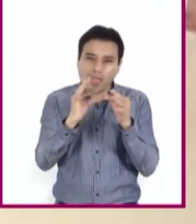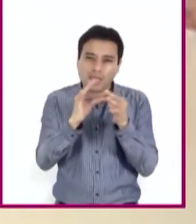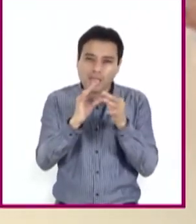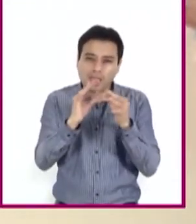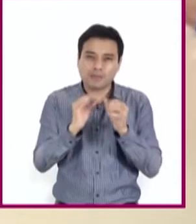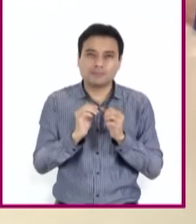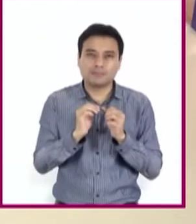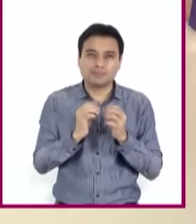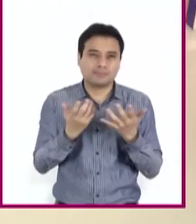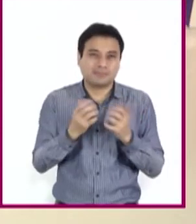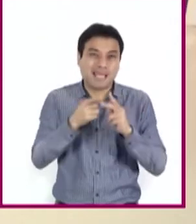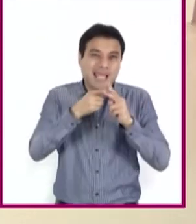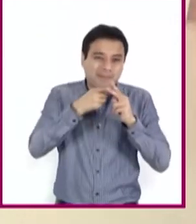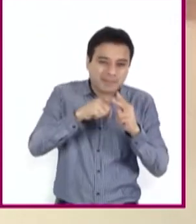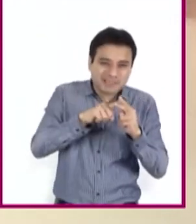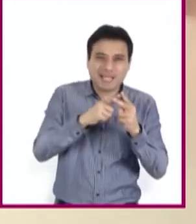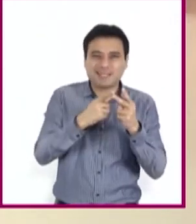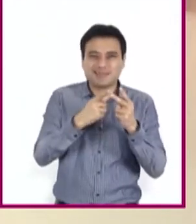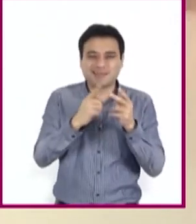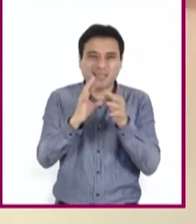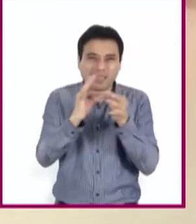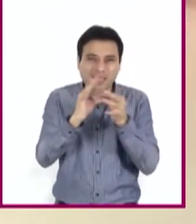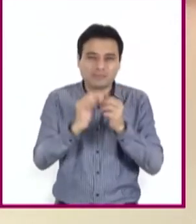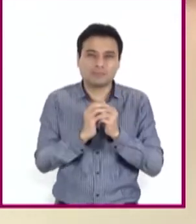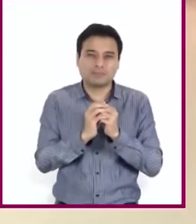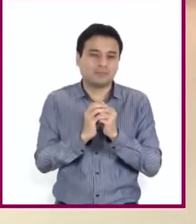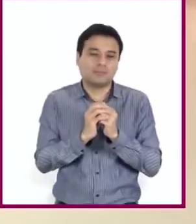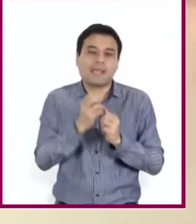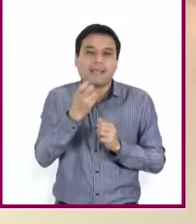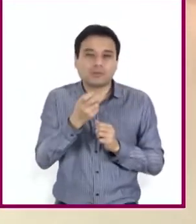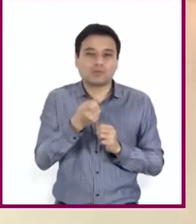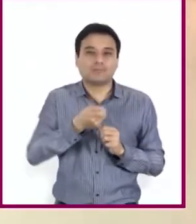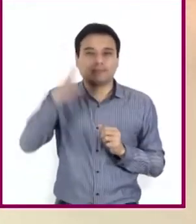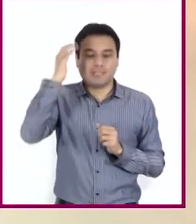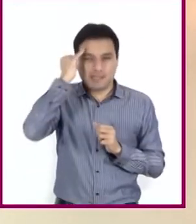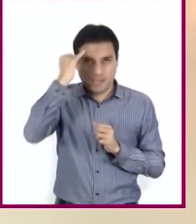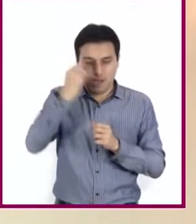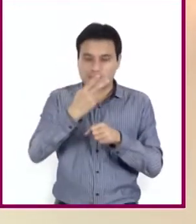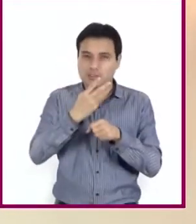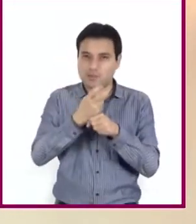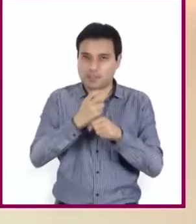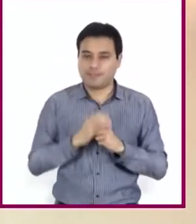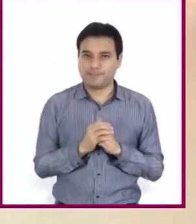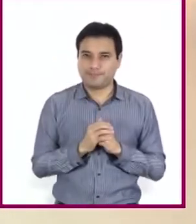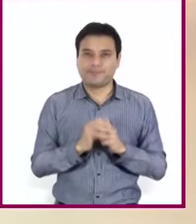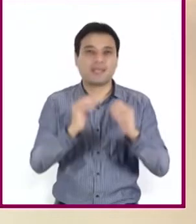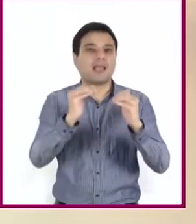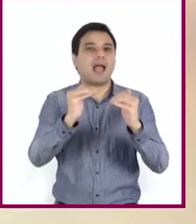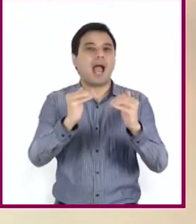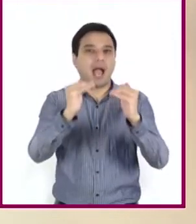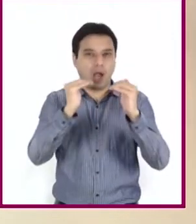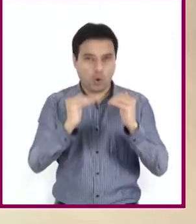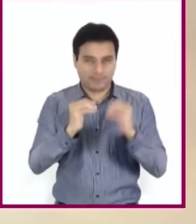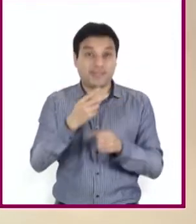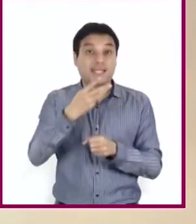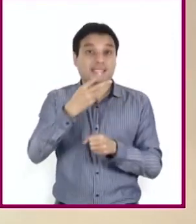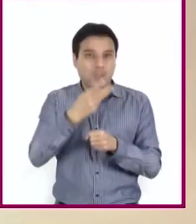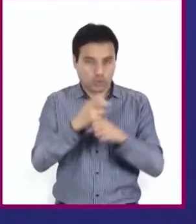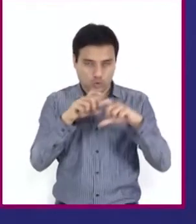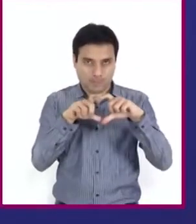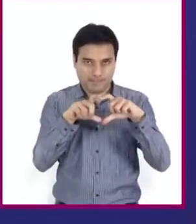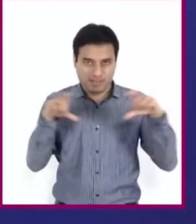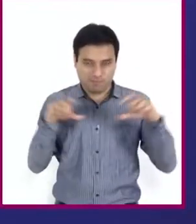al inicio y en medio del párrafo corresponde a las ideas secundarias. Pasemos ahora al segundo